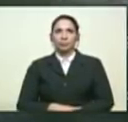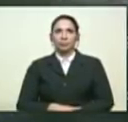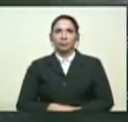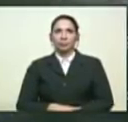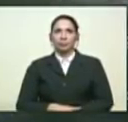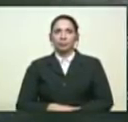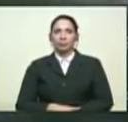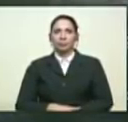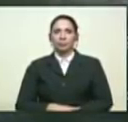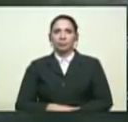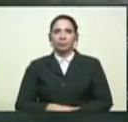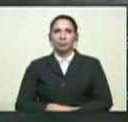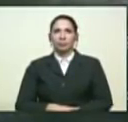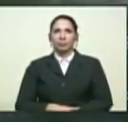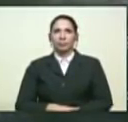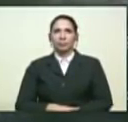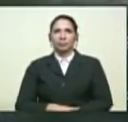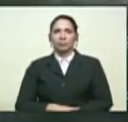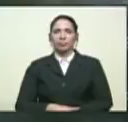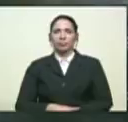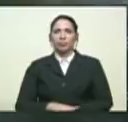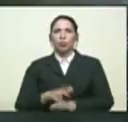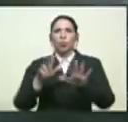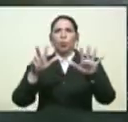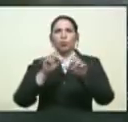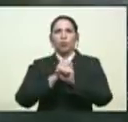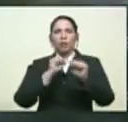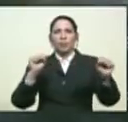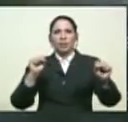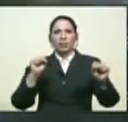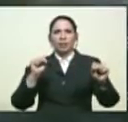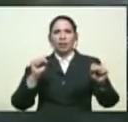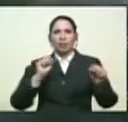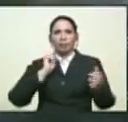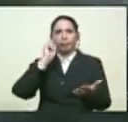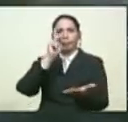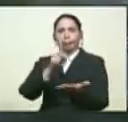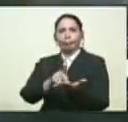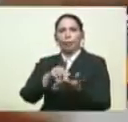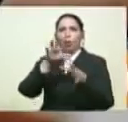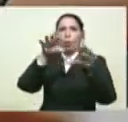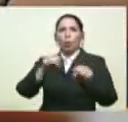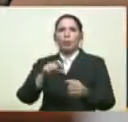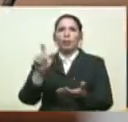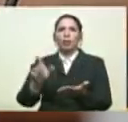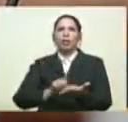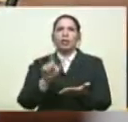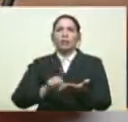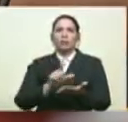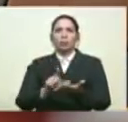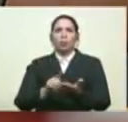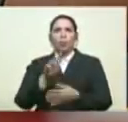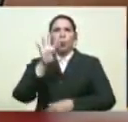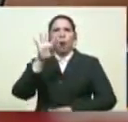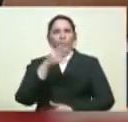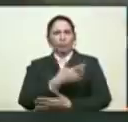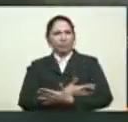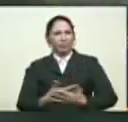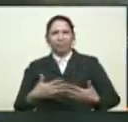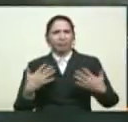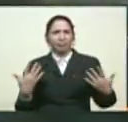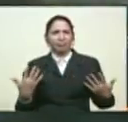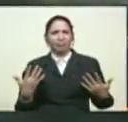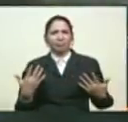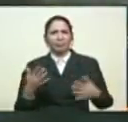¿Qué justificación que a las 8 de la mañana, cuando llega el comprador del libro, el libro cuesta 4 millones? ¿Qué justificación